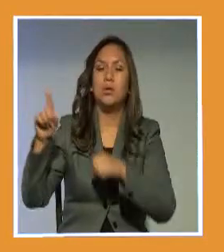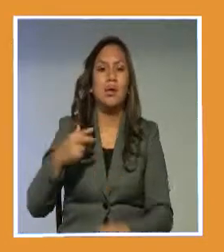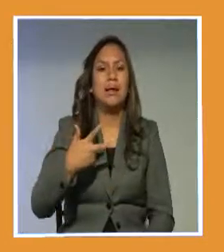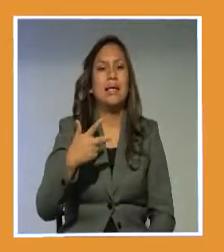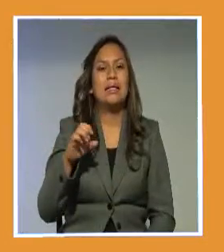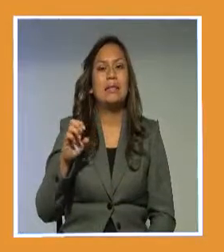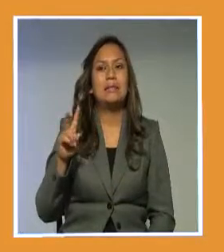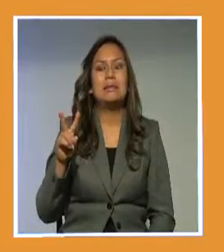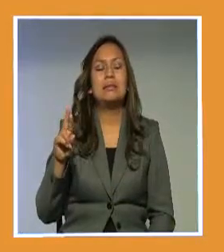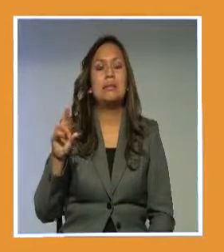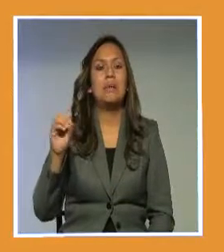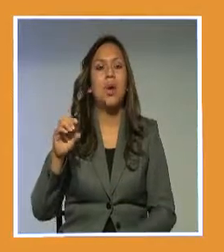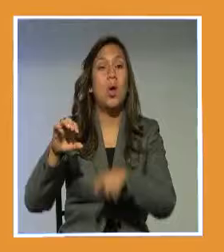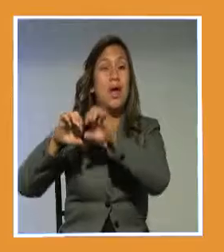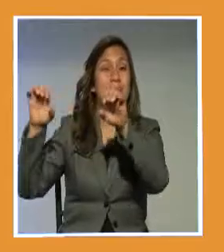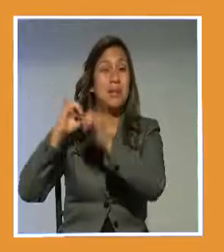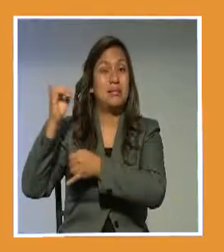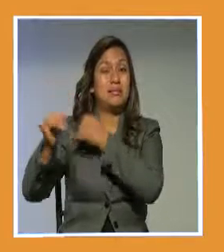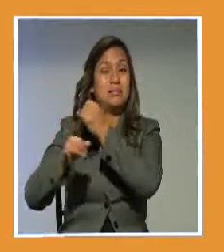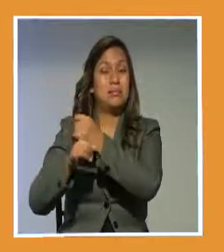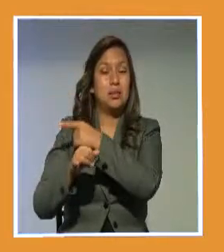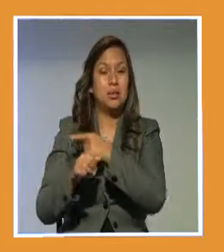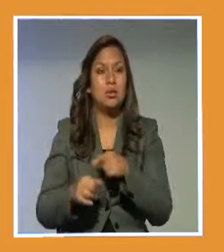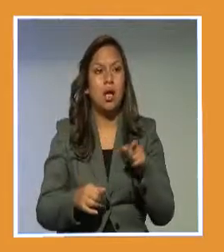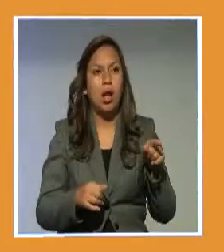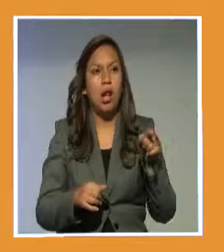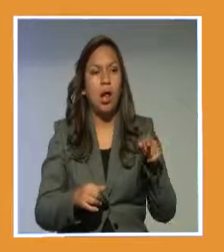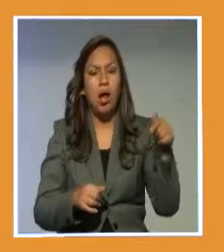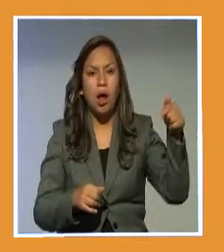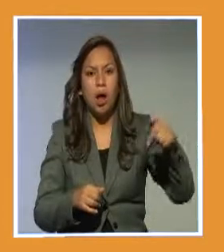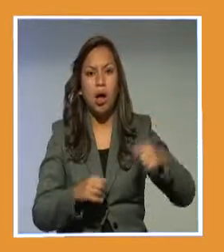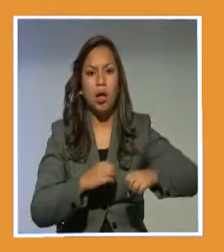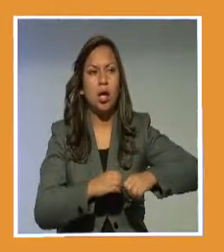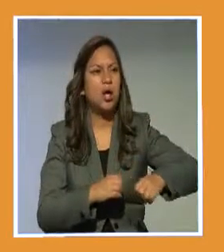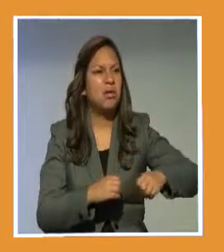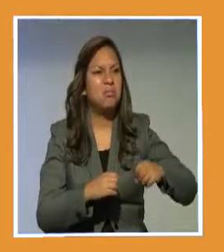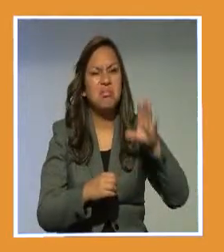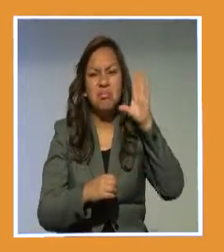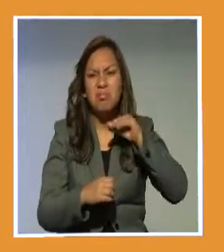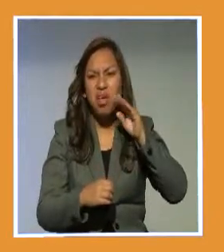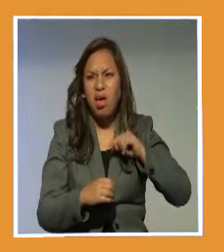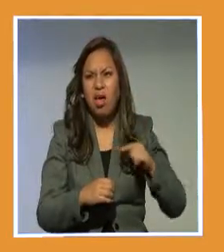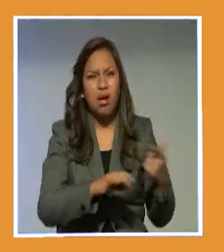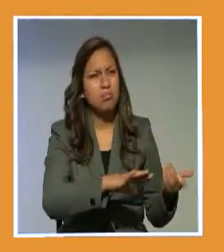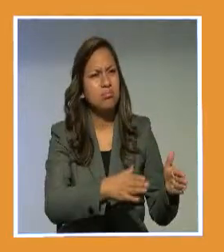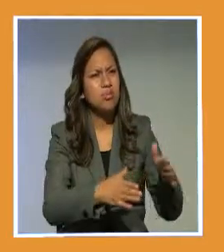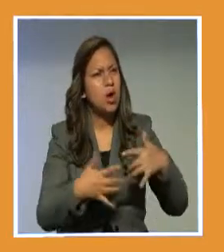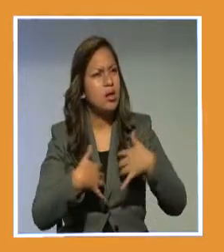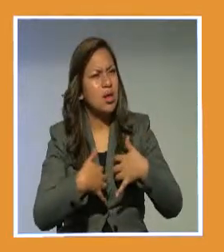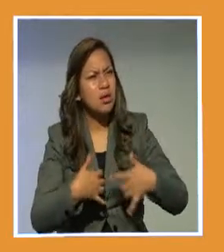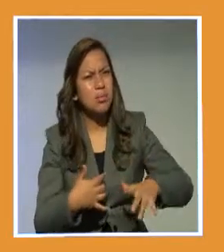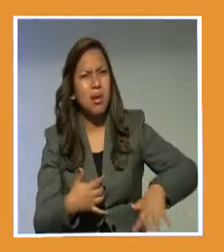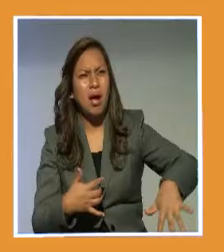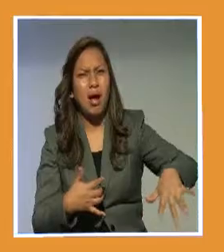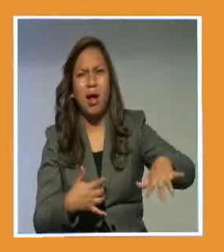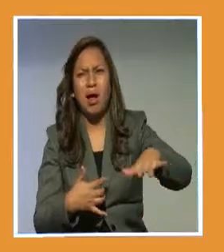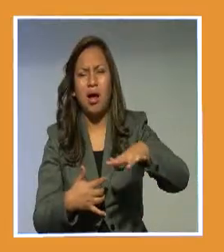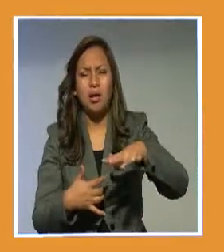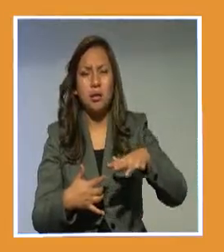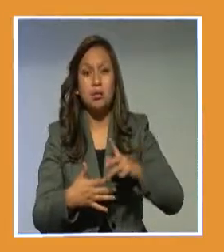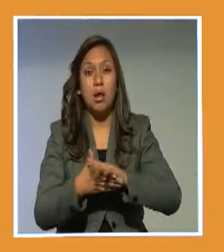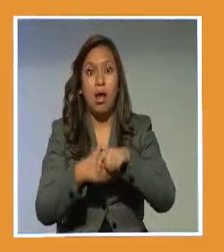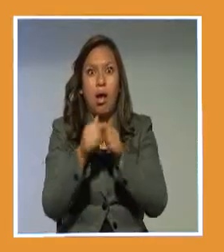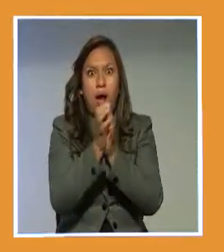para nosotros tiene que ser mandatorio, no solamente para este gobierno, sino para los gobiernos venideros. No podemos permitir que el abuso